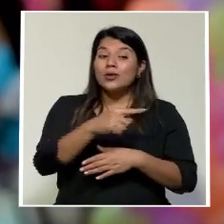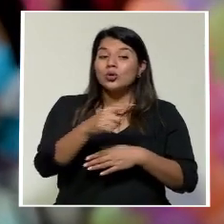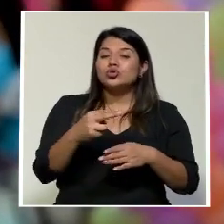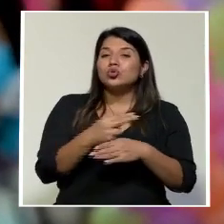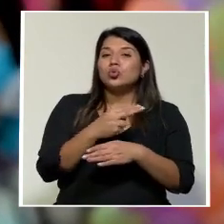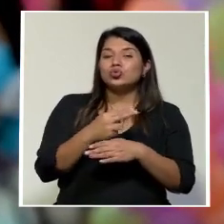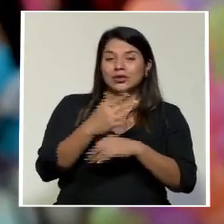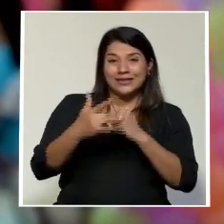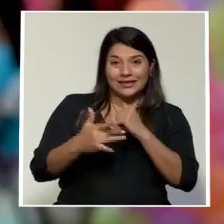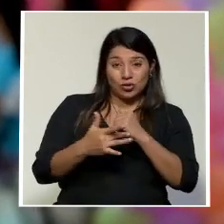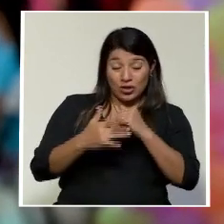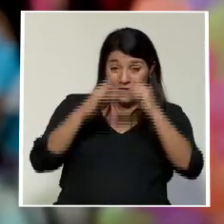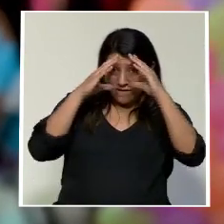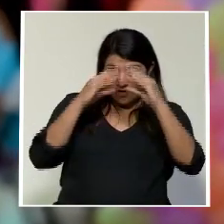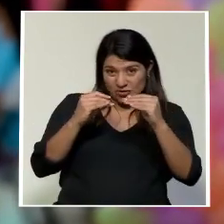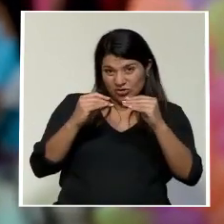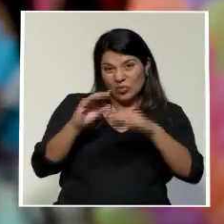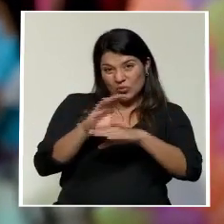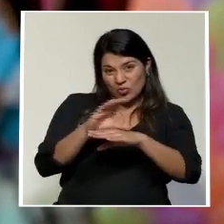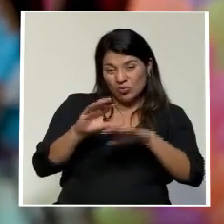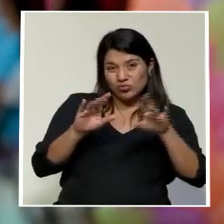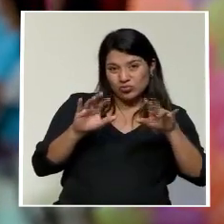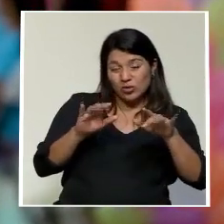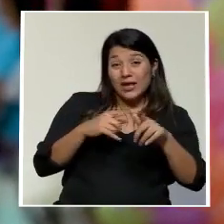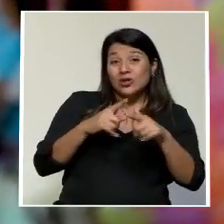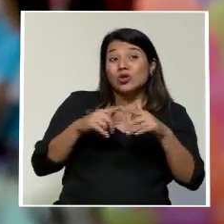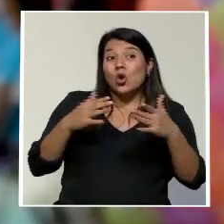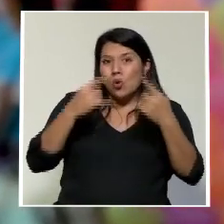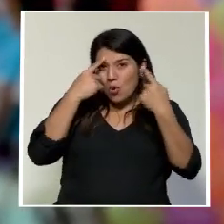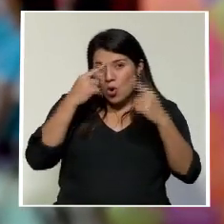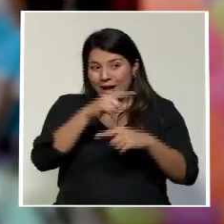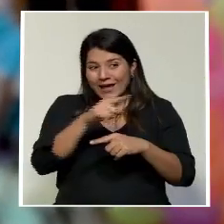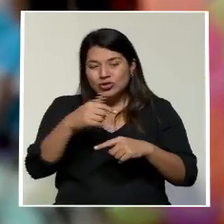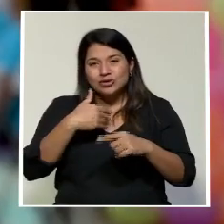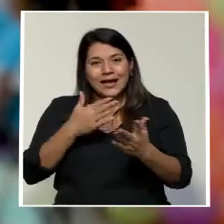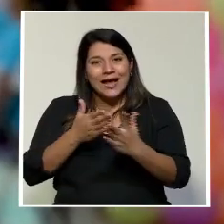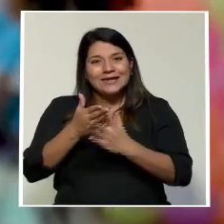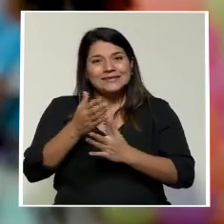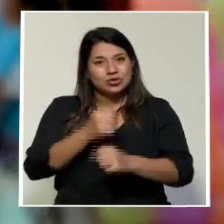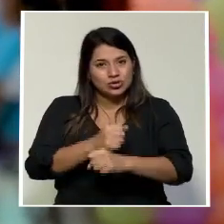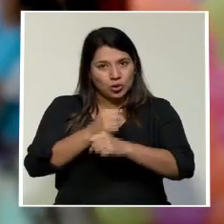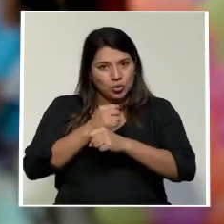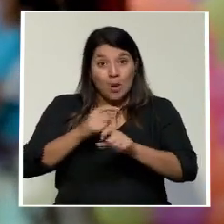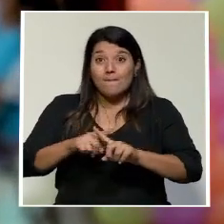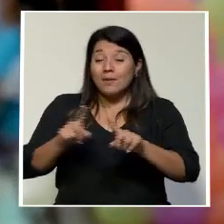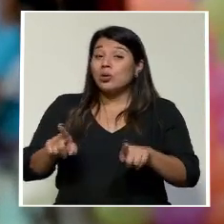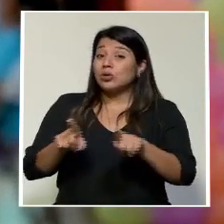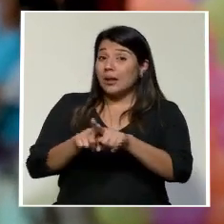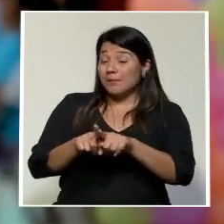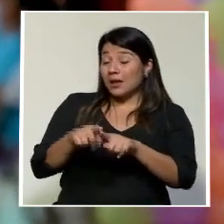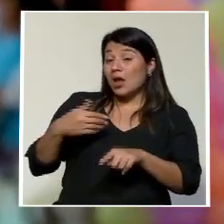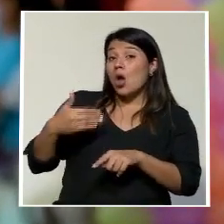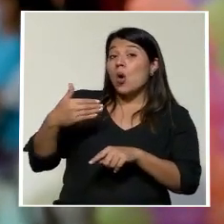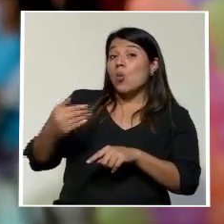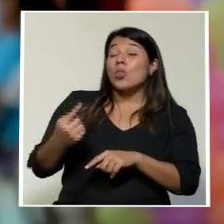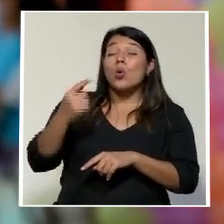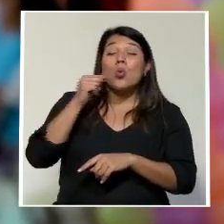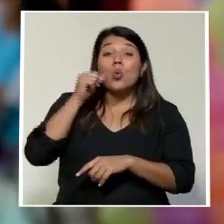de información y comunicación y cómo hacer que esos espacios sean seguros. Pero también cuando hay un adulto que acosa